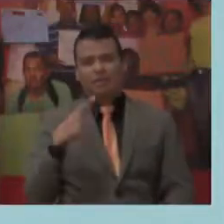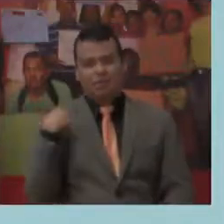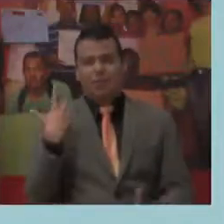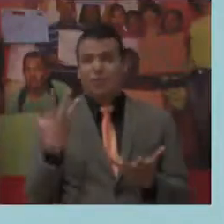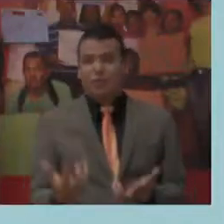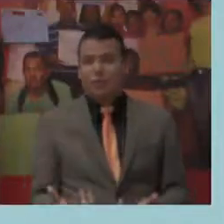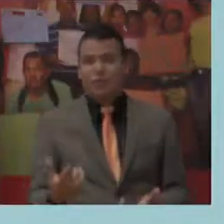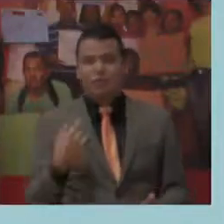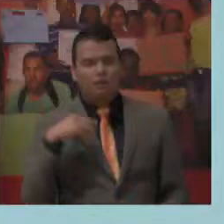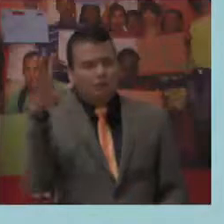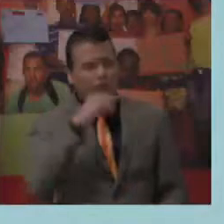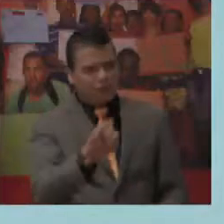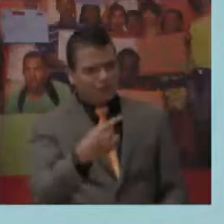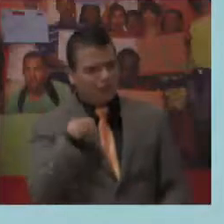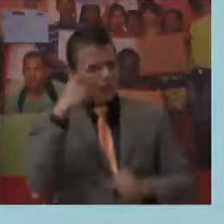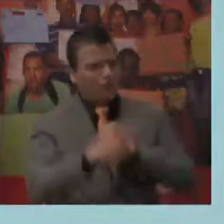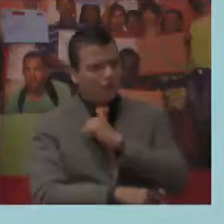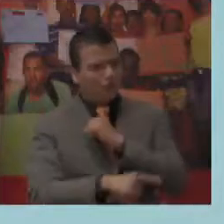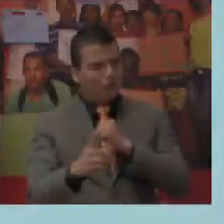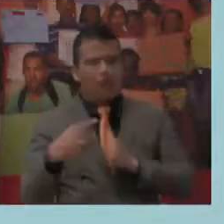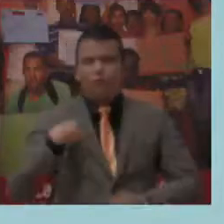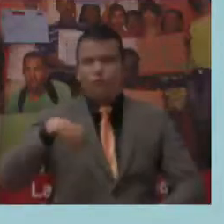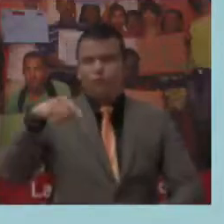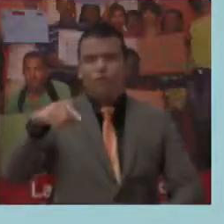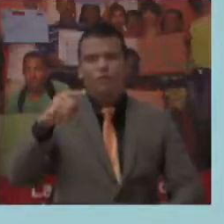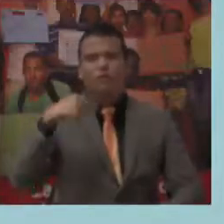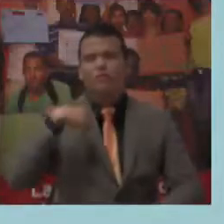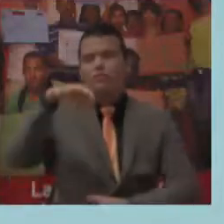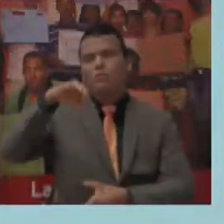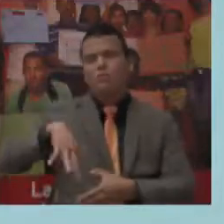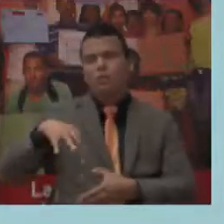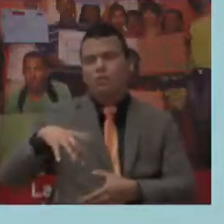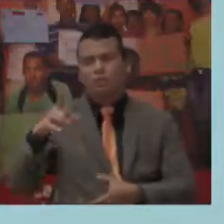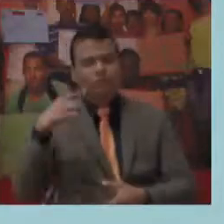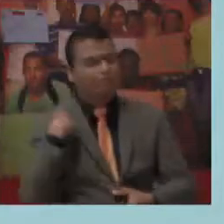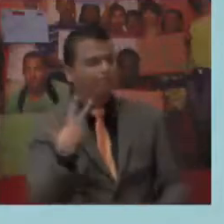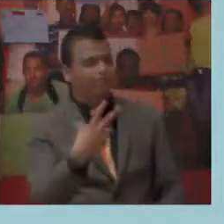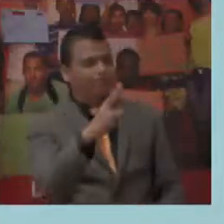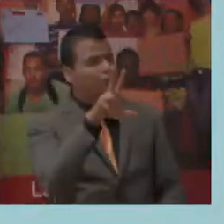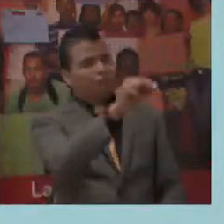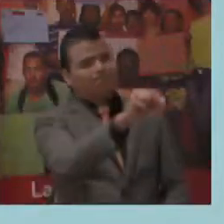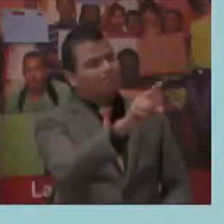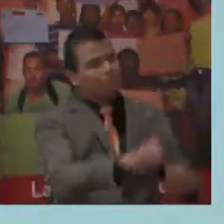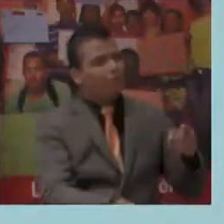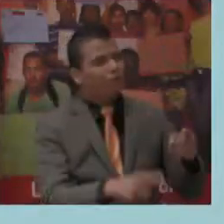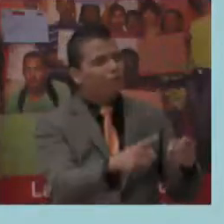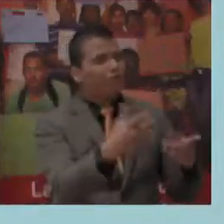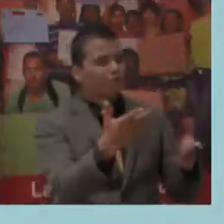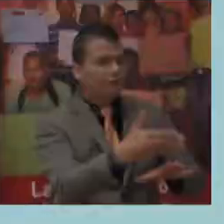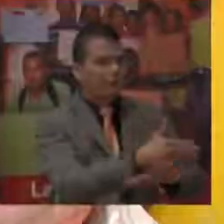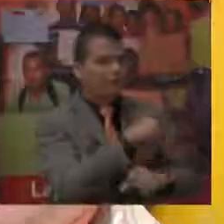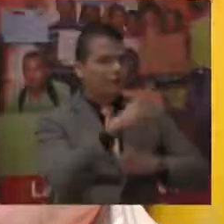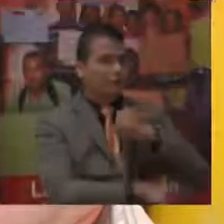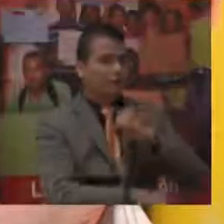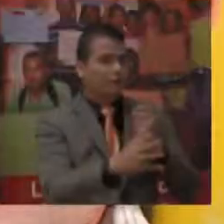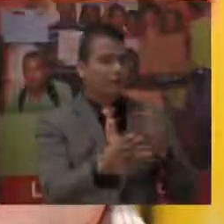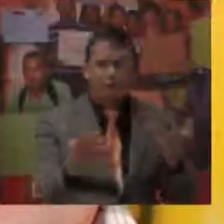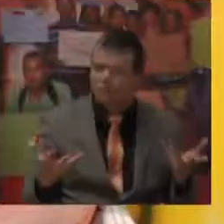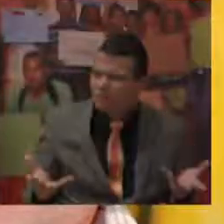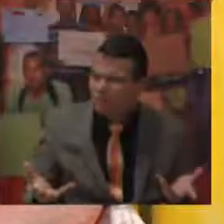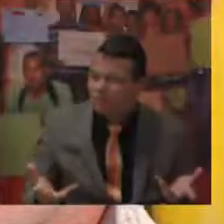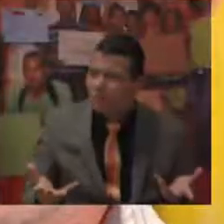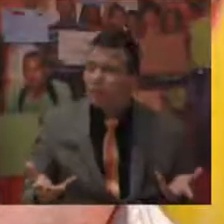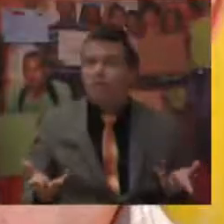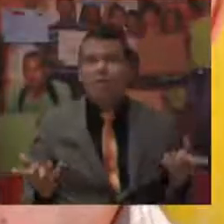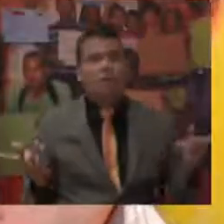enteré de que estaba condenada porque fui a votar y me di con la sorpresa de que no podía hacerlo porque estaba condenada. Pero